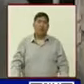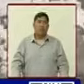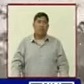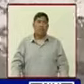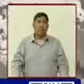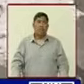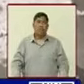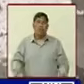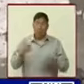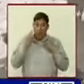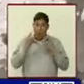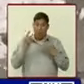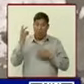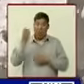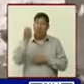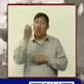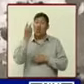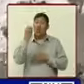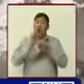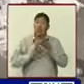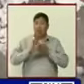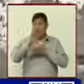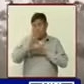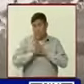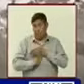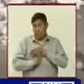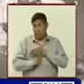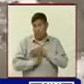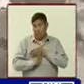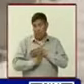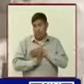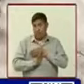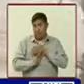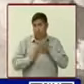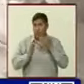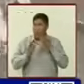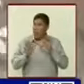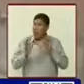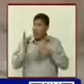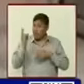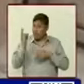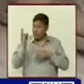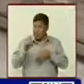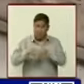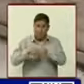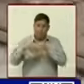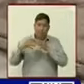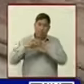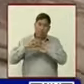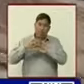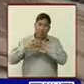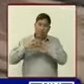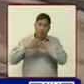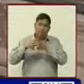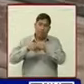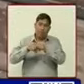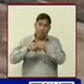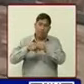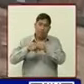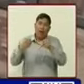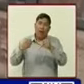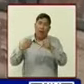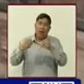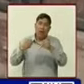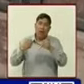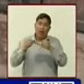El testigo se colocó el 12 de febrero del presente año. Ya está partido por la mitad,